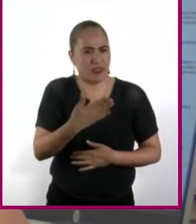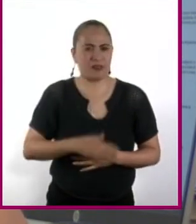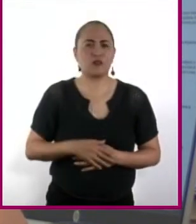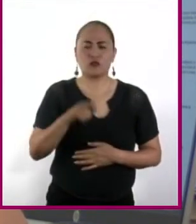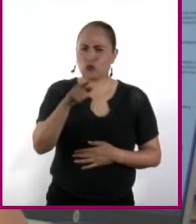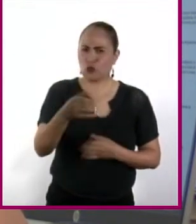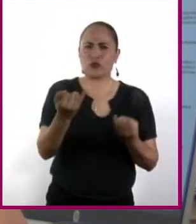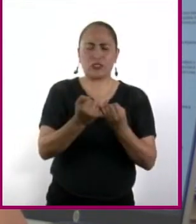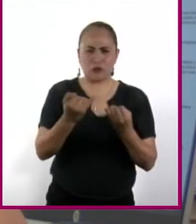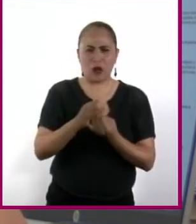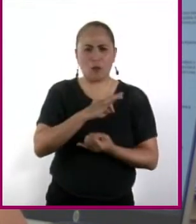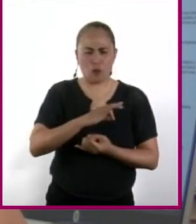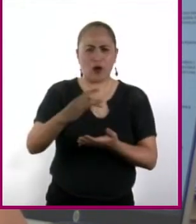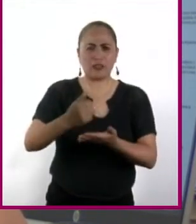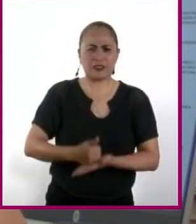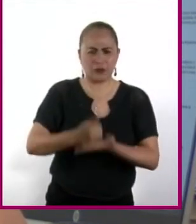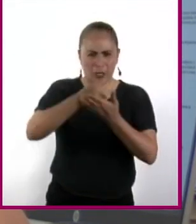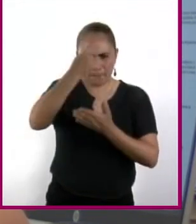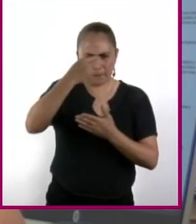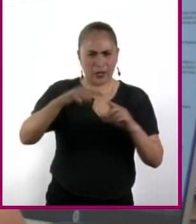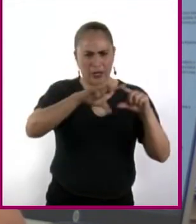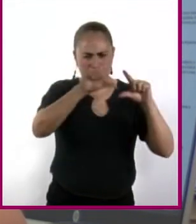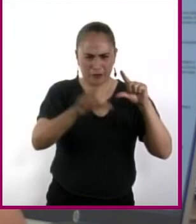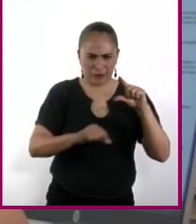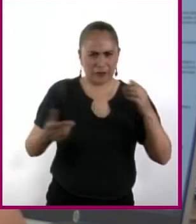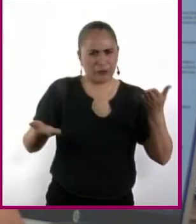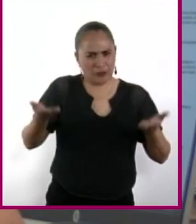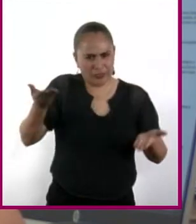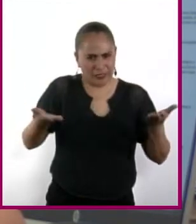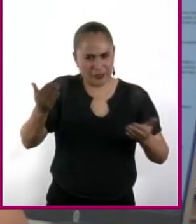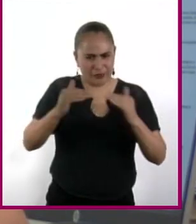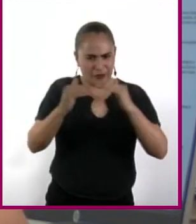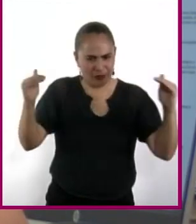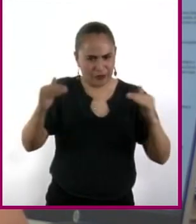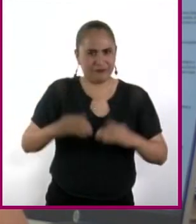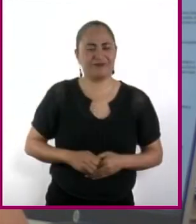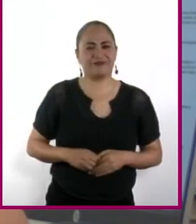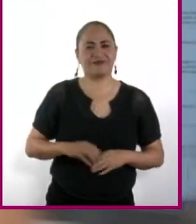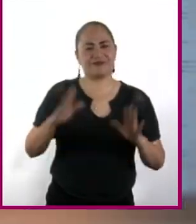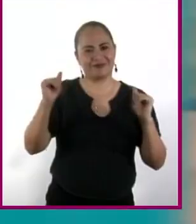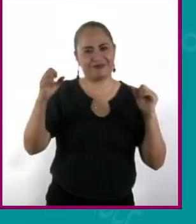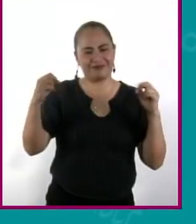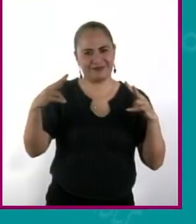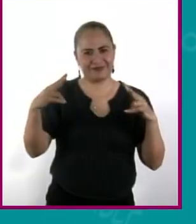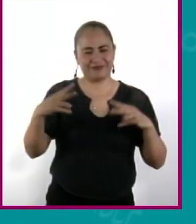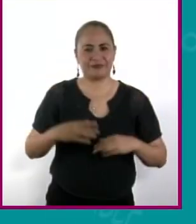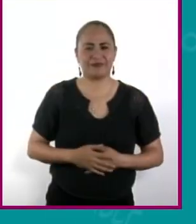también puedes colaborar para que México sea más equitativo y así nadie se quede fuera. Hasta la próxima.